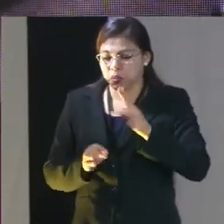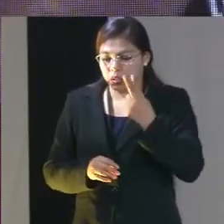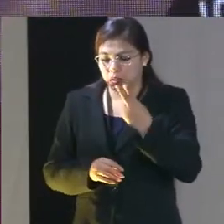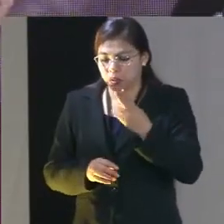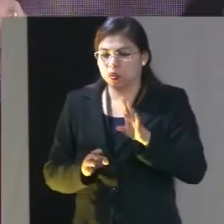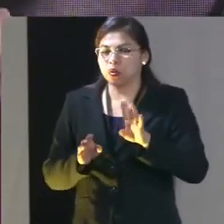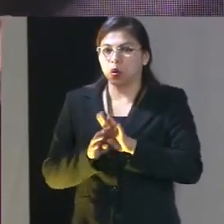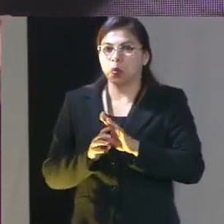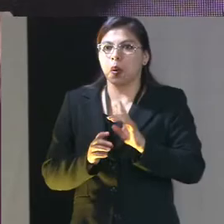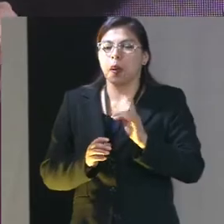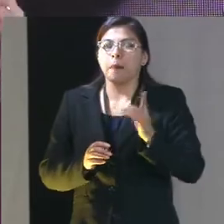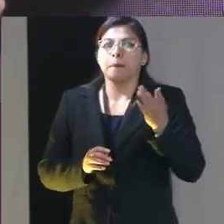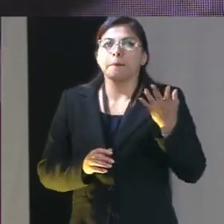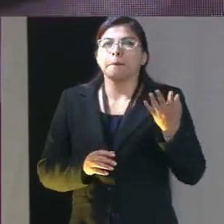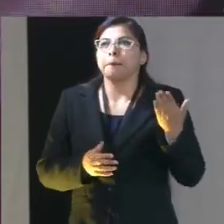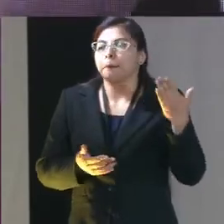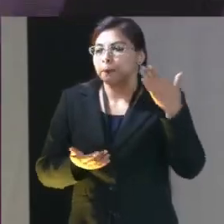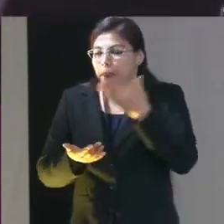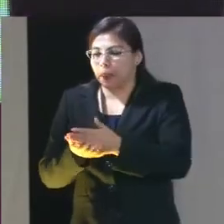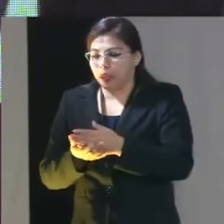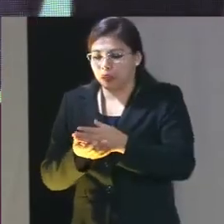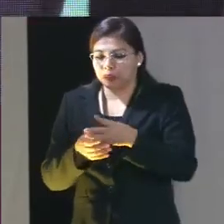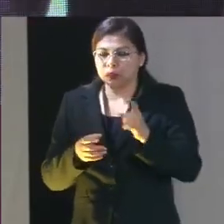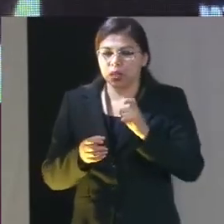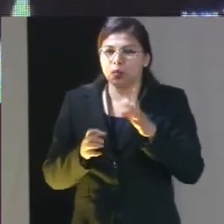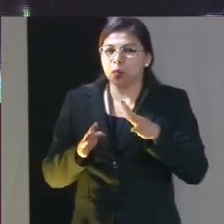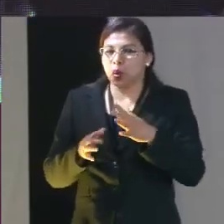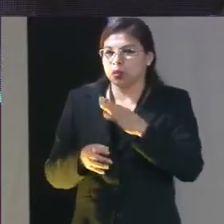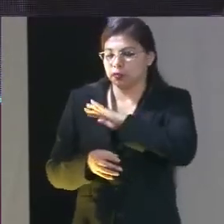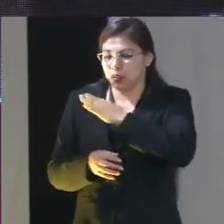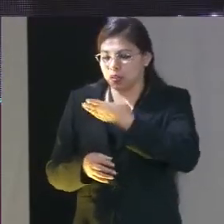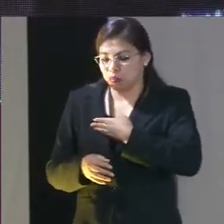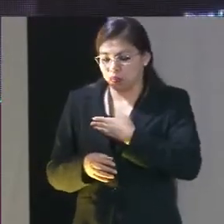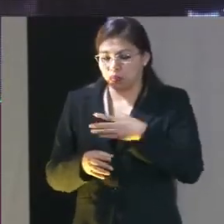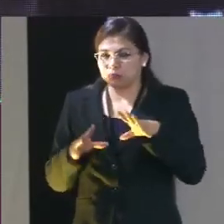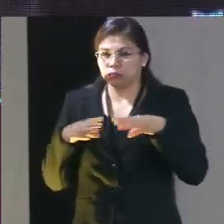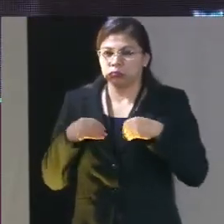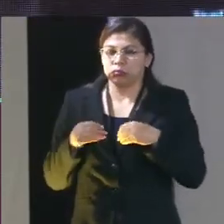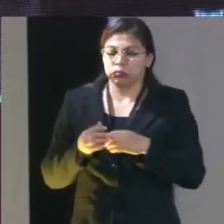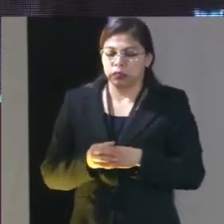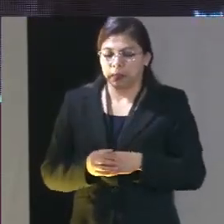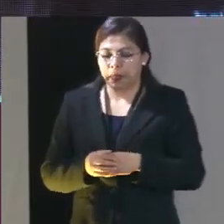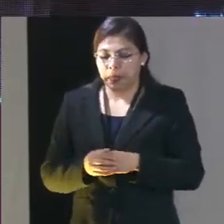la invasión española. Eso lo hemos estudiado hasta el cansancio.